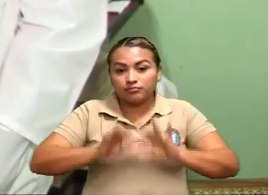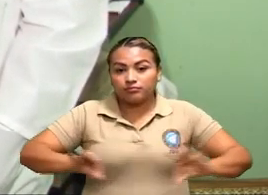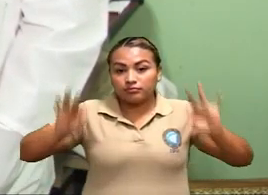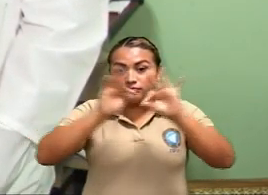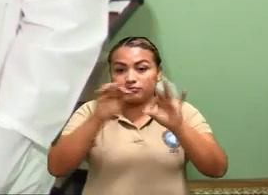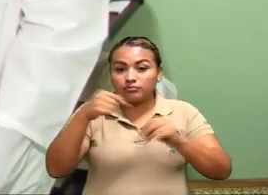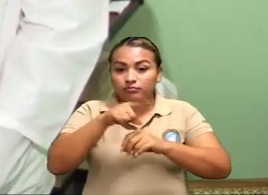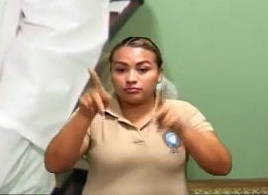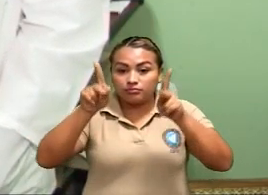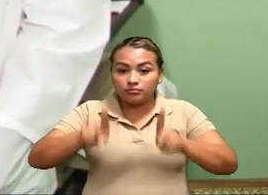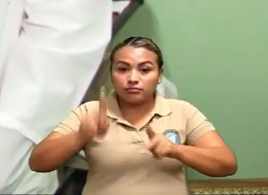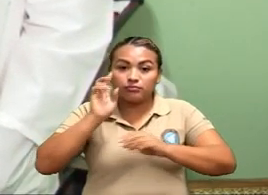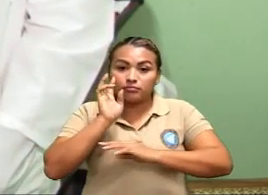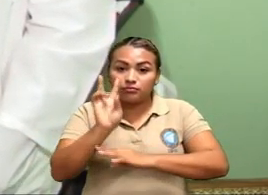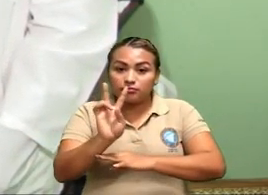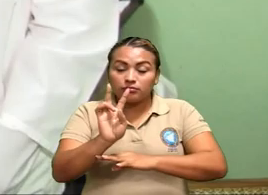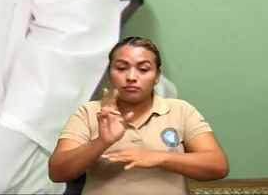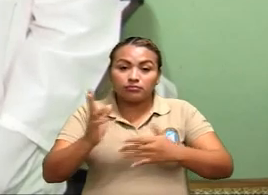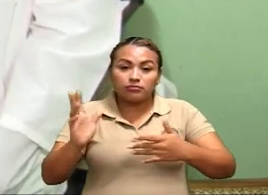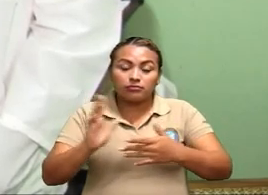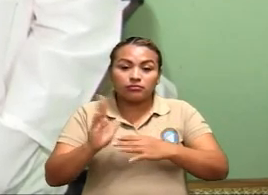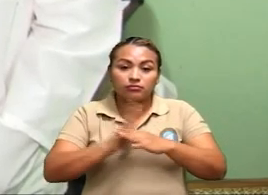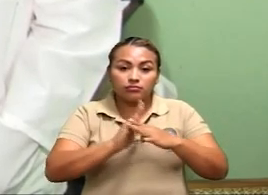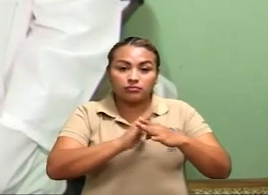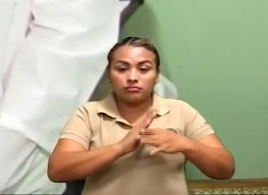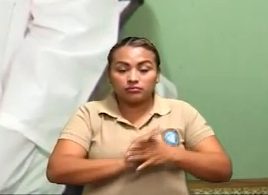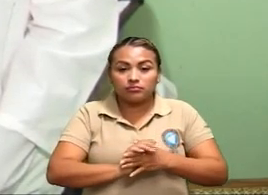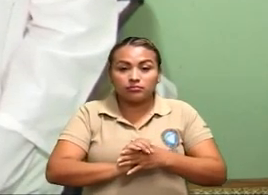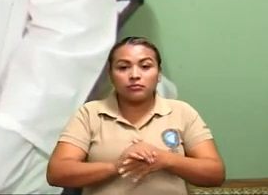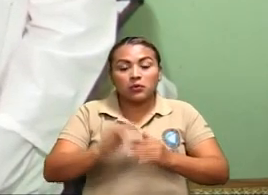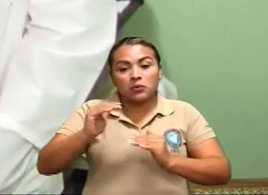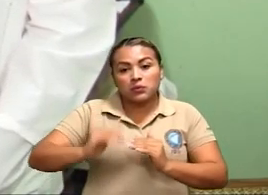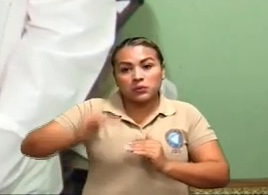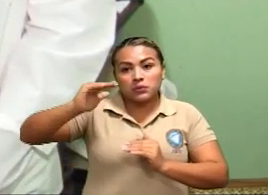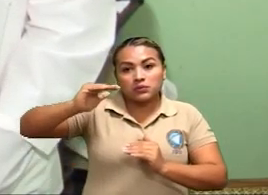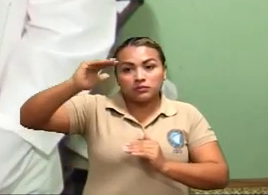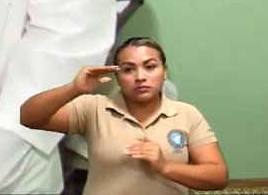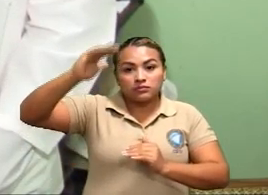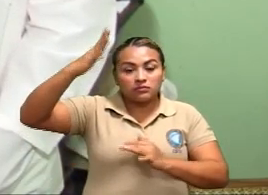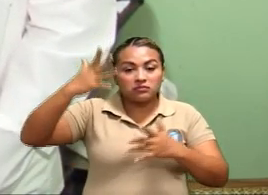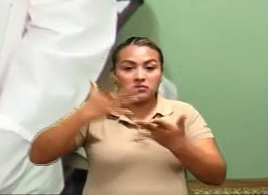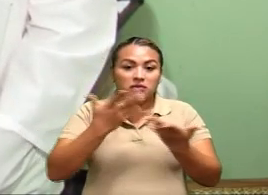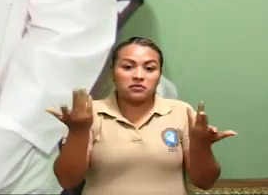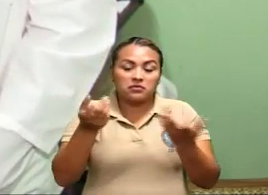están viendo. Su peso tiene que ser conforme a la estatura. Y también la